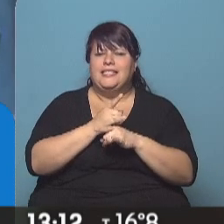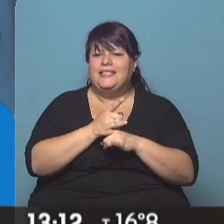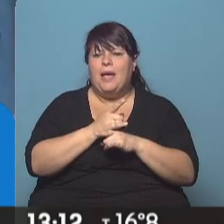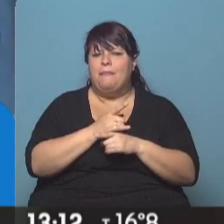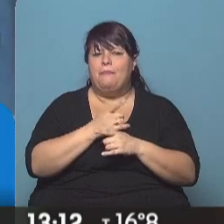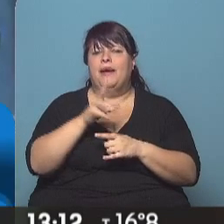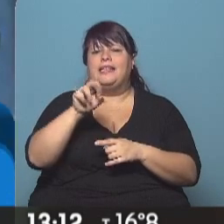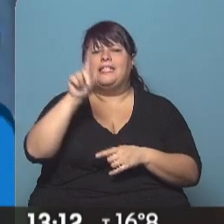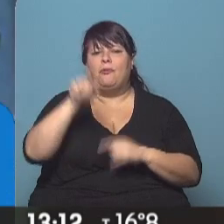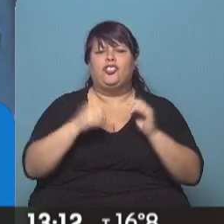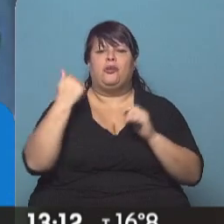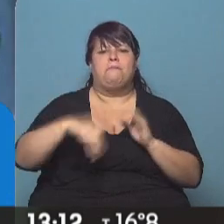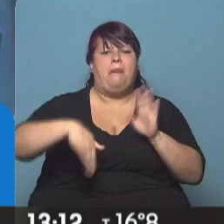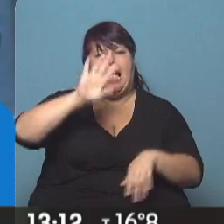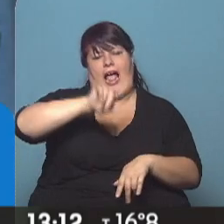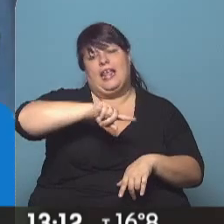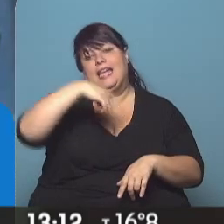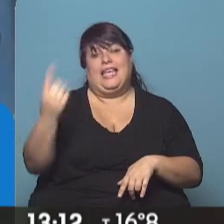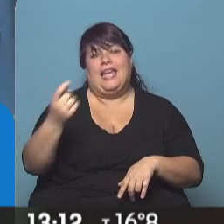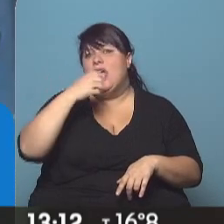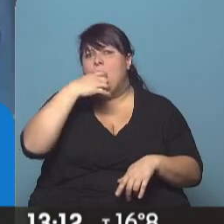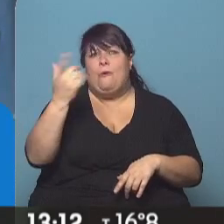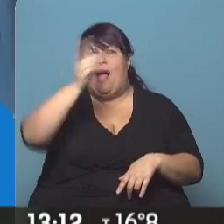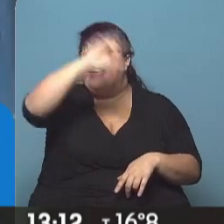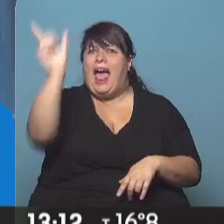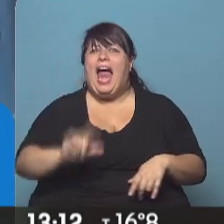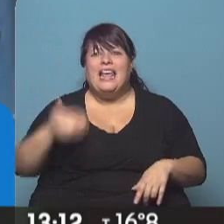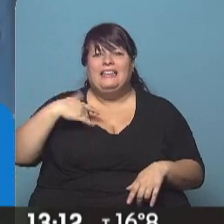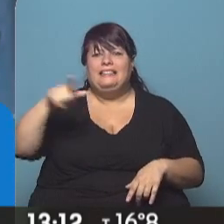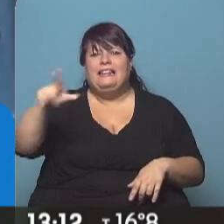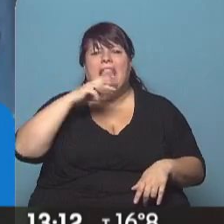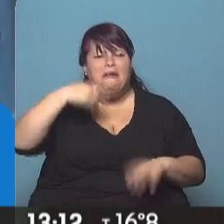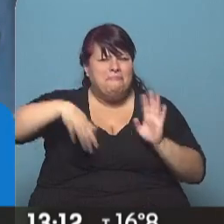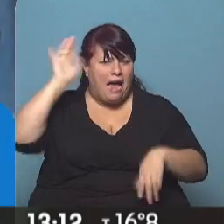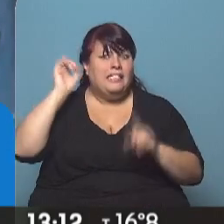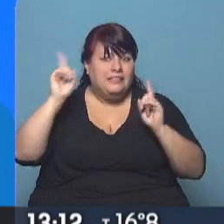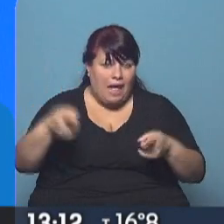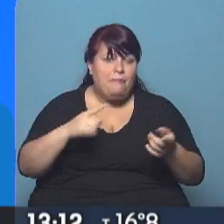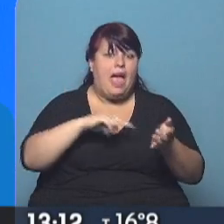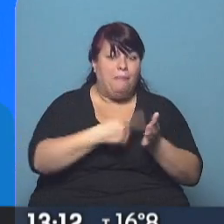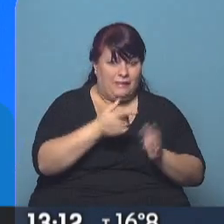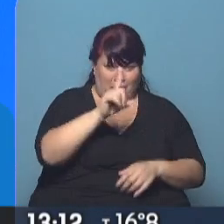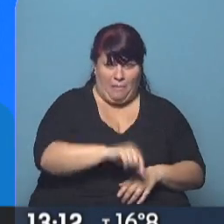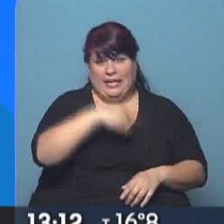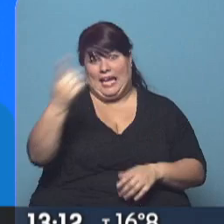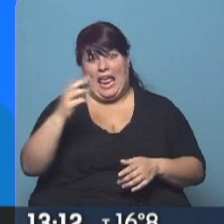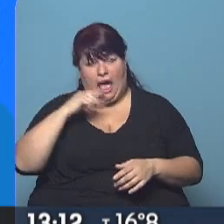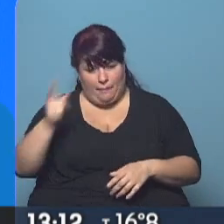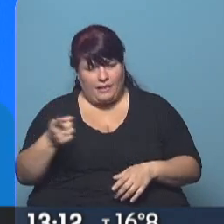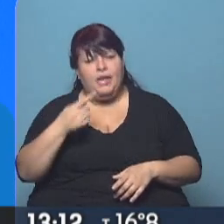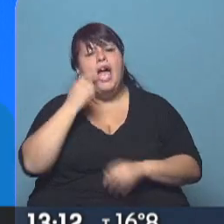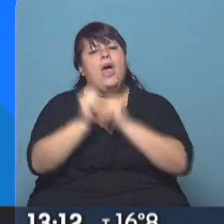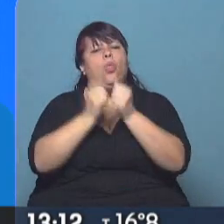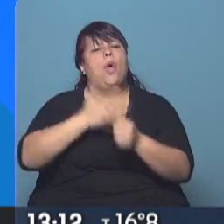mínimamente un 30% más caro en cualquier lugar del país inclusive capital federal y le decían justamente los los